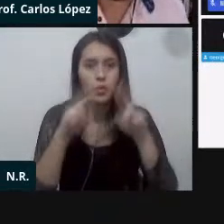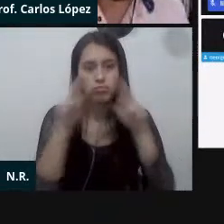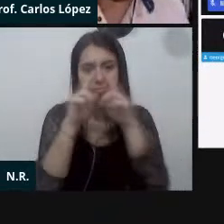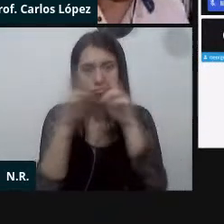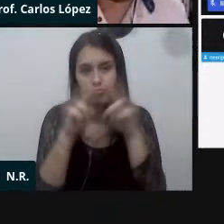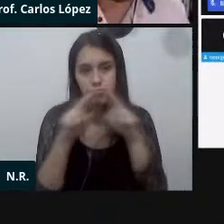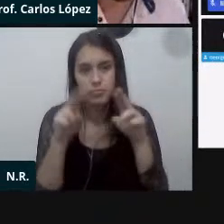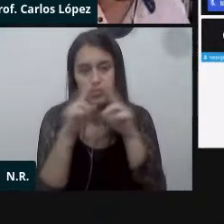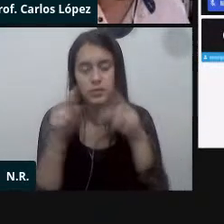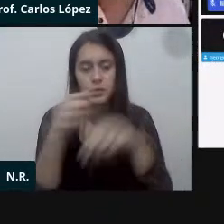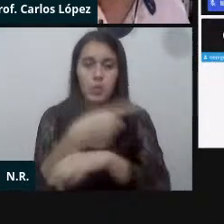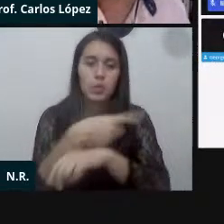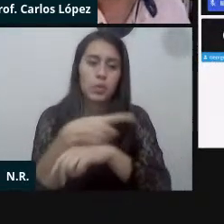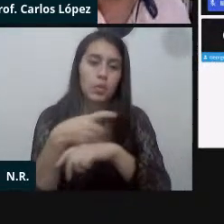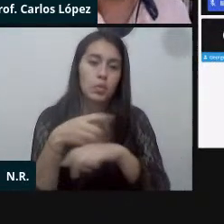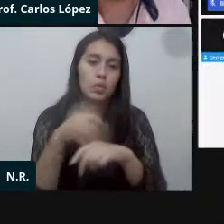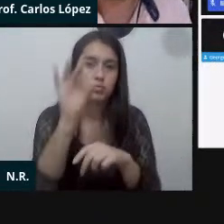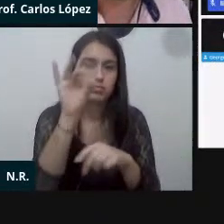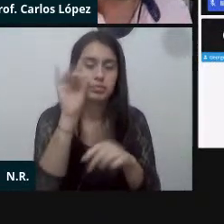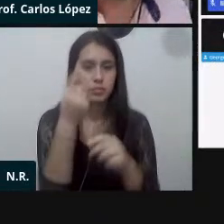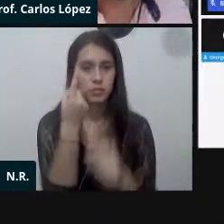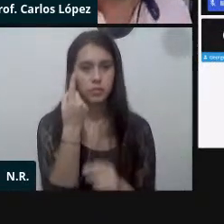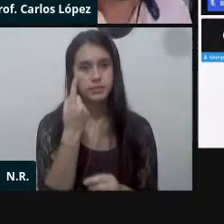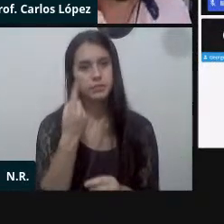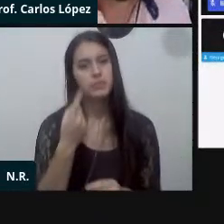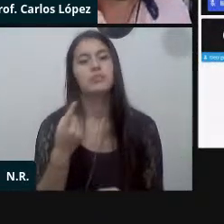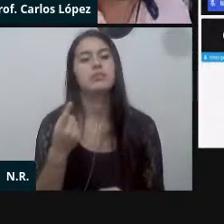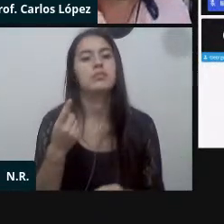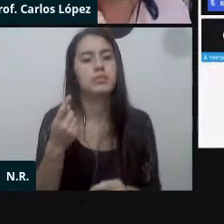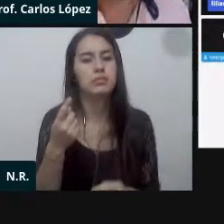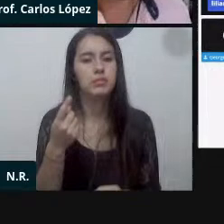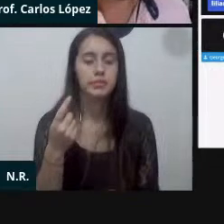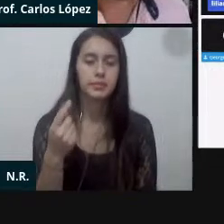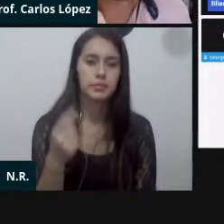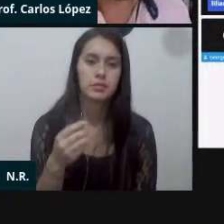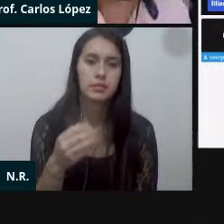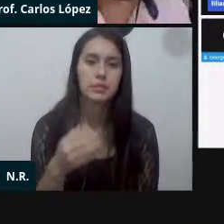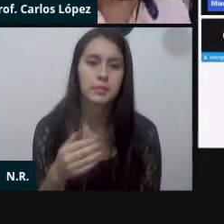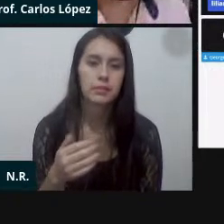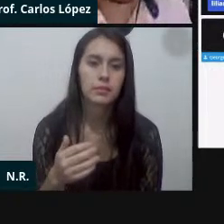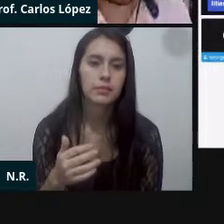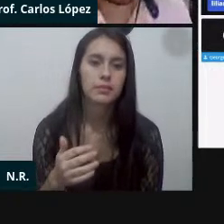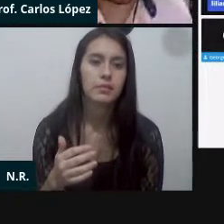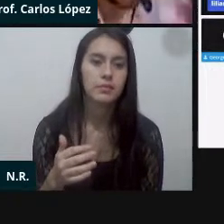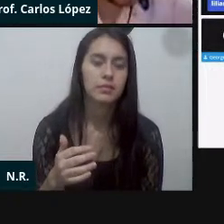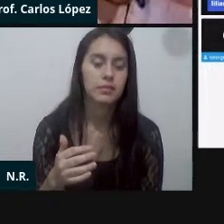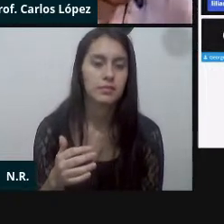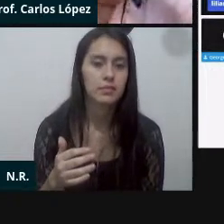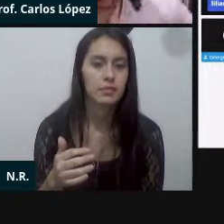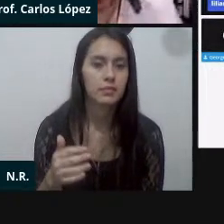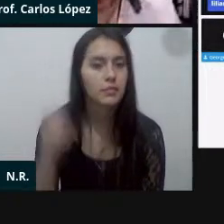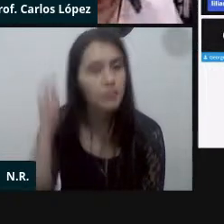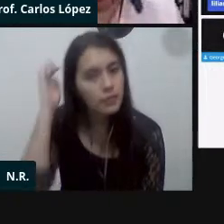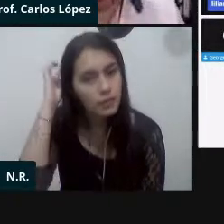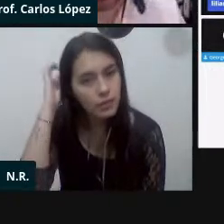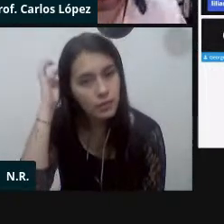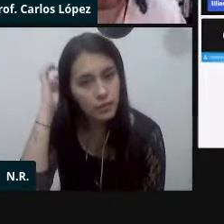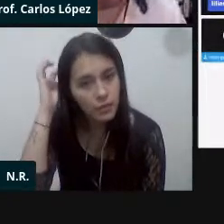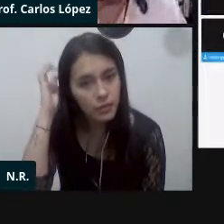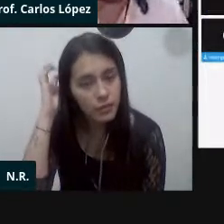en este caso nos va a aparecer las pestañas de Chrome que están abiertas. Sí, acá estoy. Sí, okay. Acá